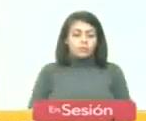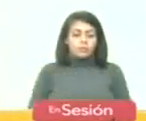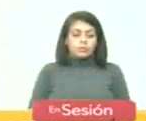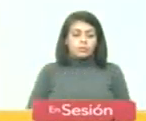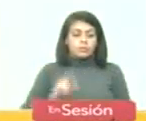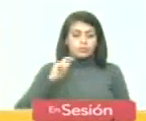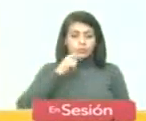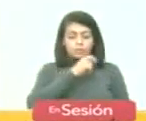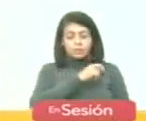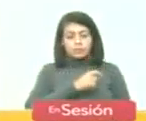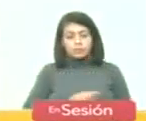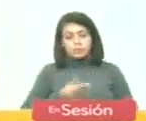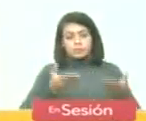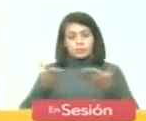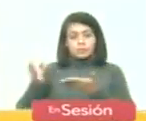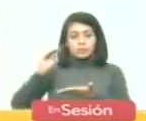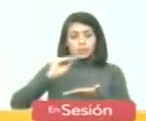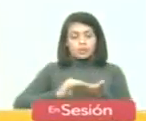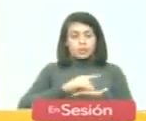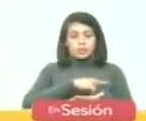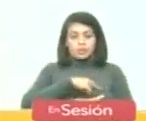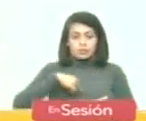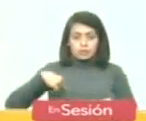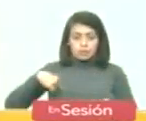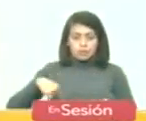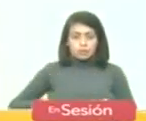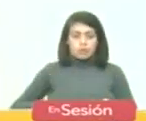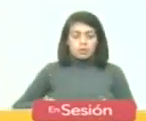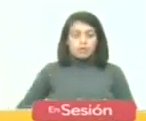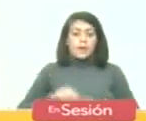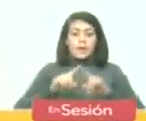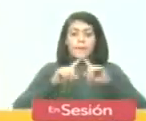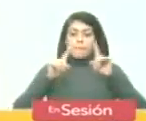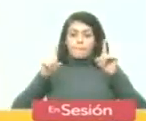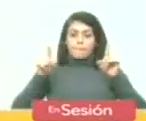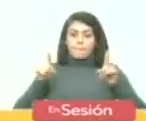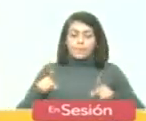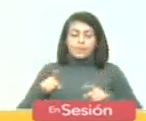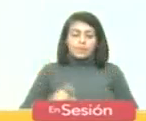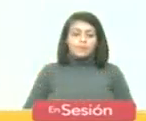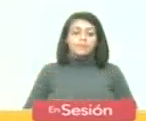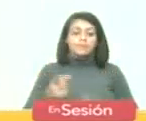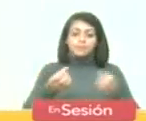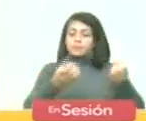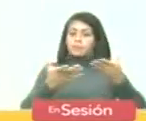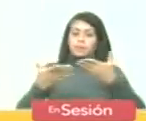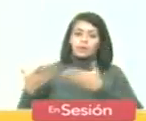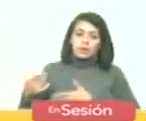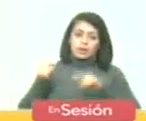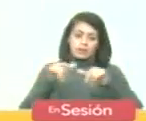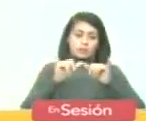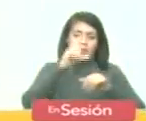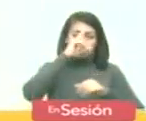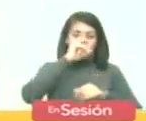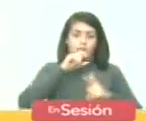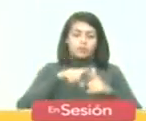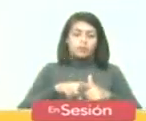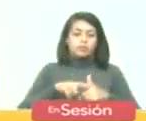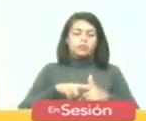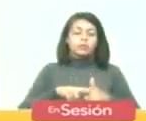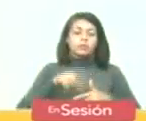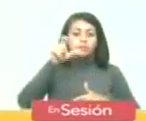Taiwán fue entregada, regresada a China, pero fue recibida en ese año por